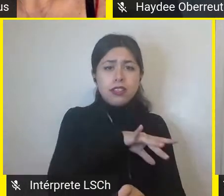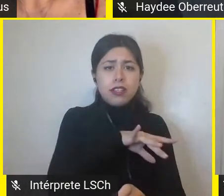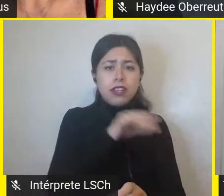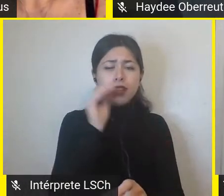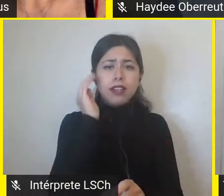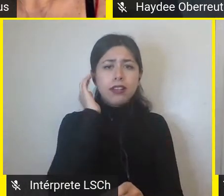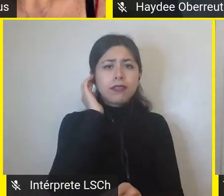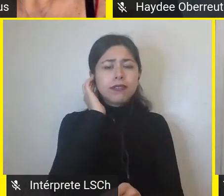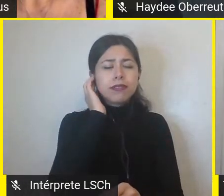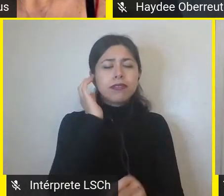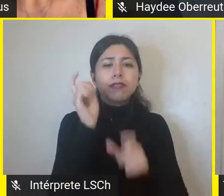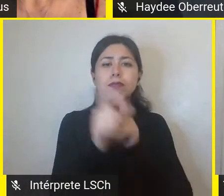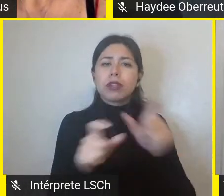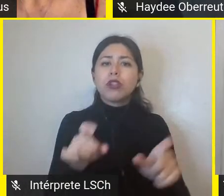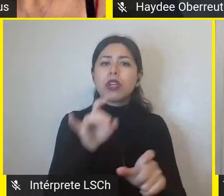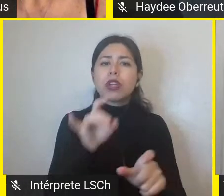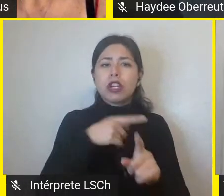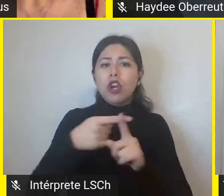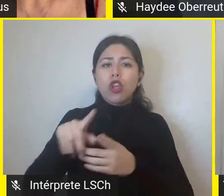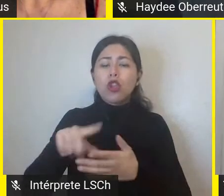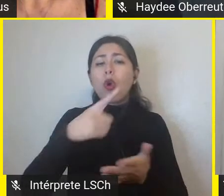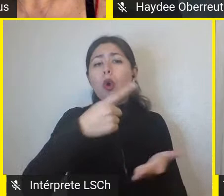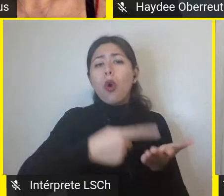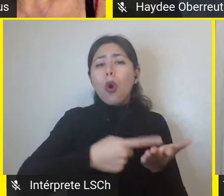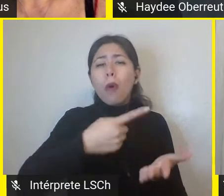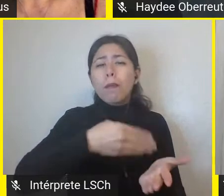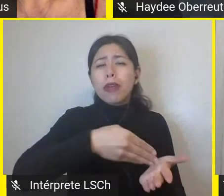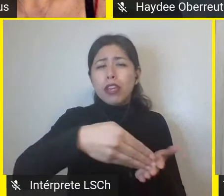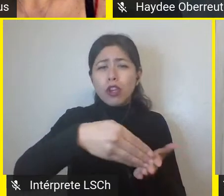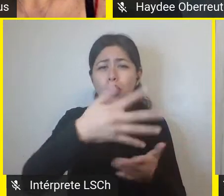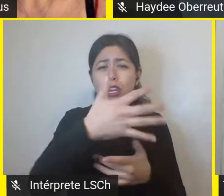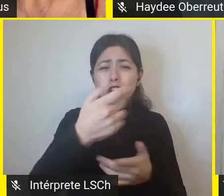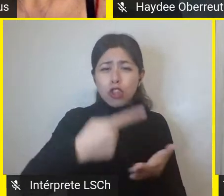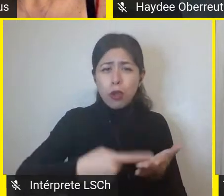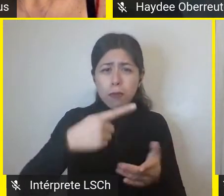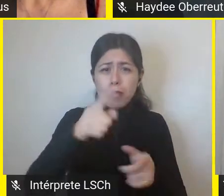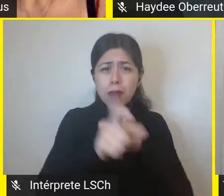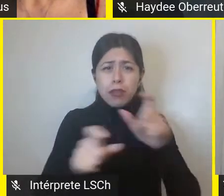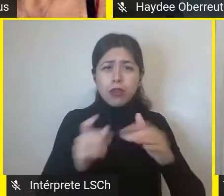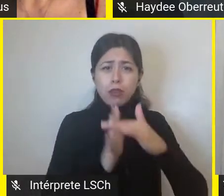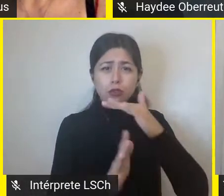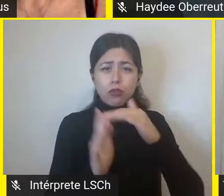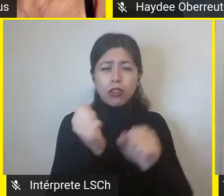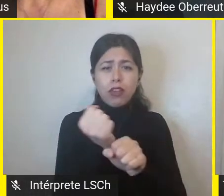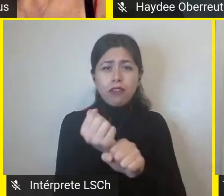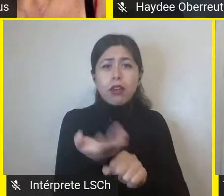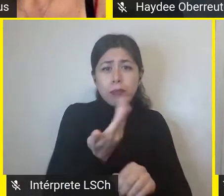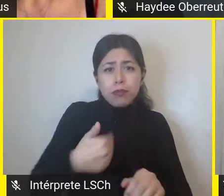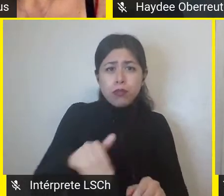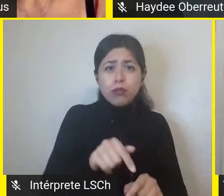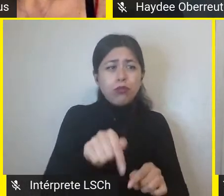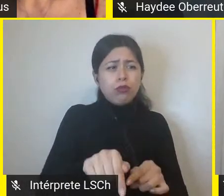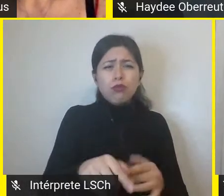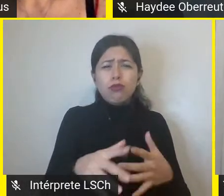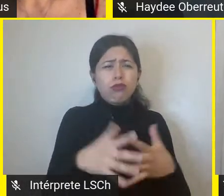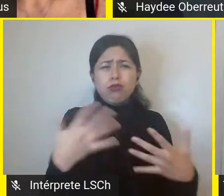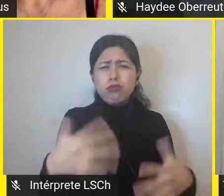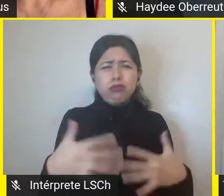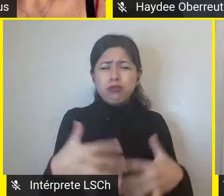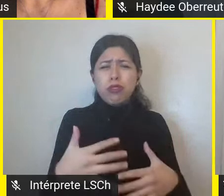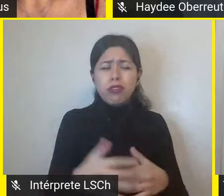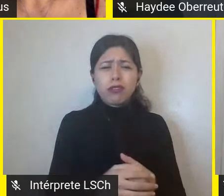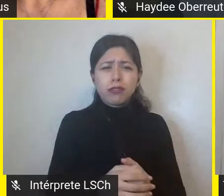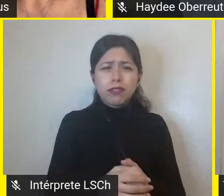otros, 1.500.000 migrantes hoy día en Chile que trabajan para nosotros en las condiciones más terribles. Ahí vemos entonces